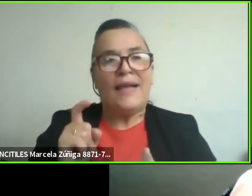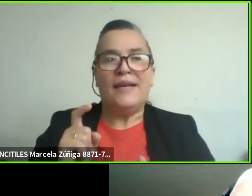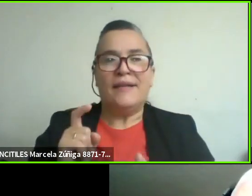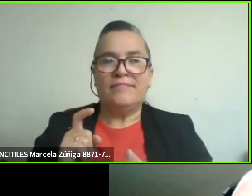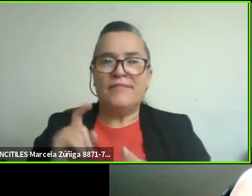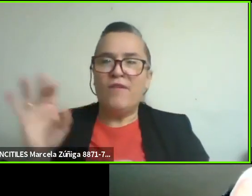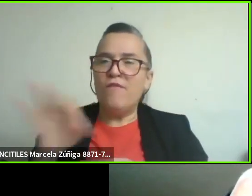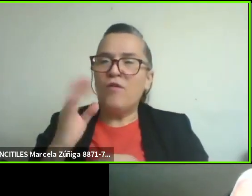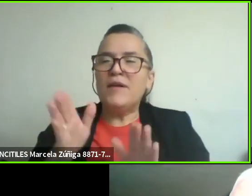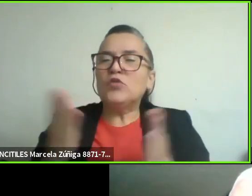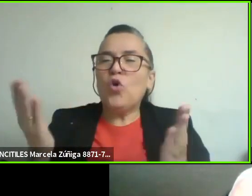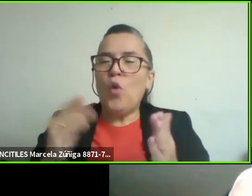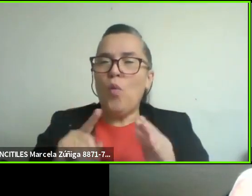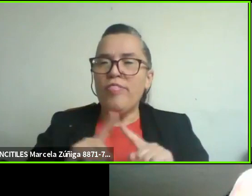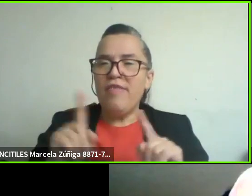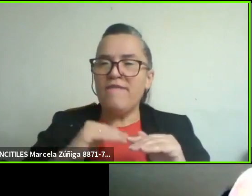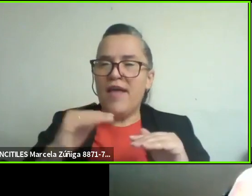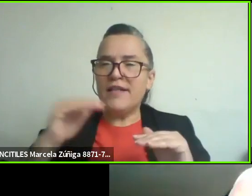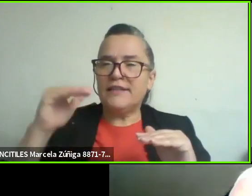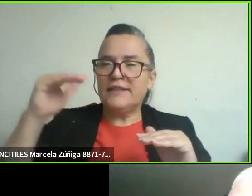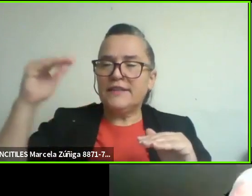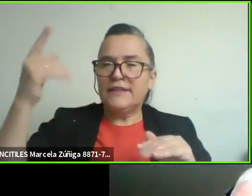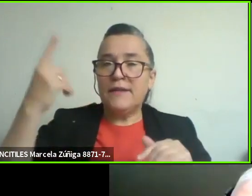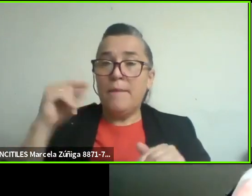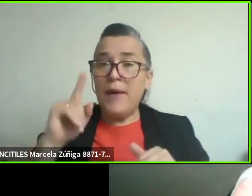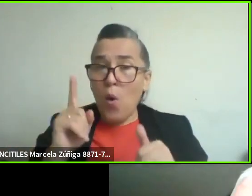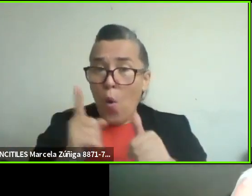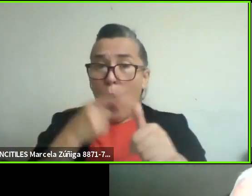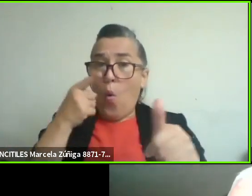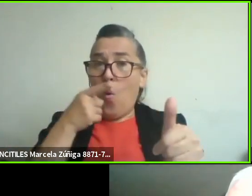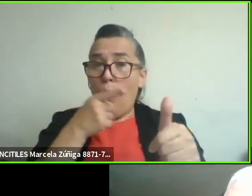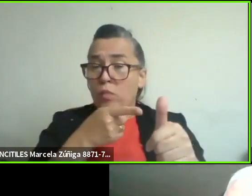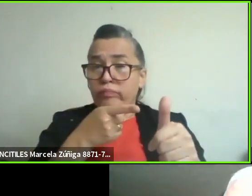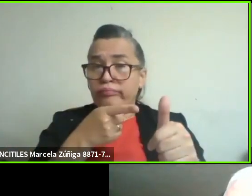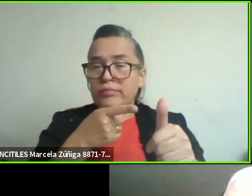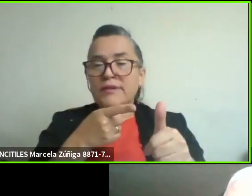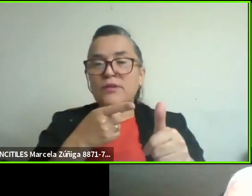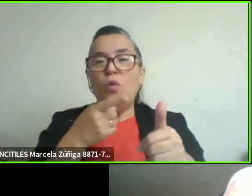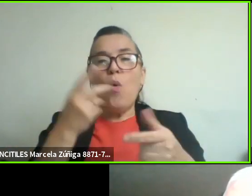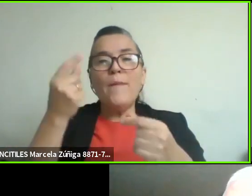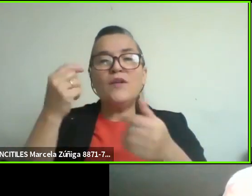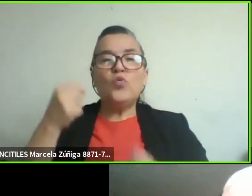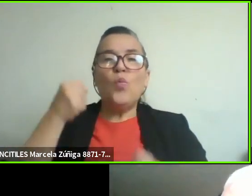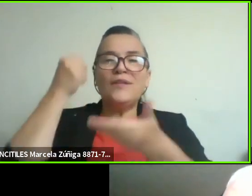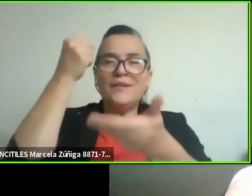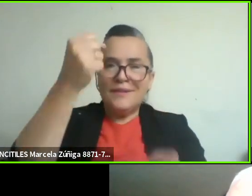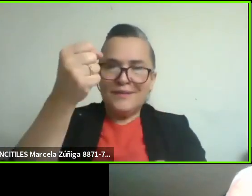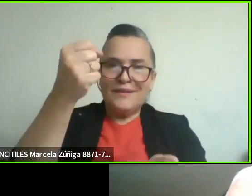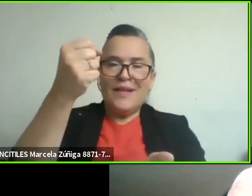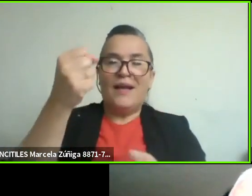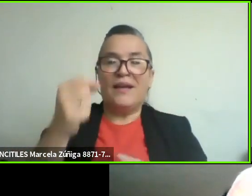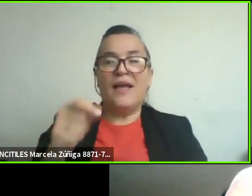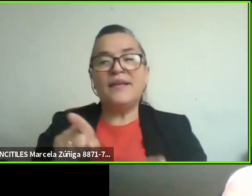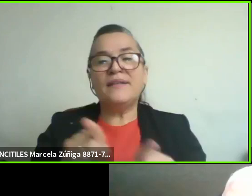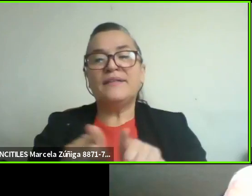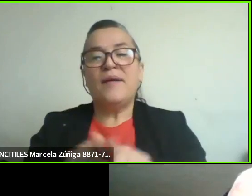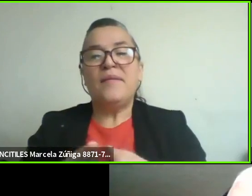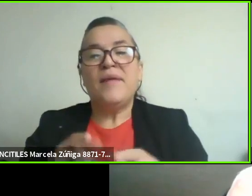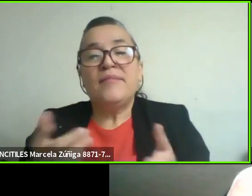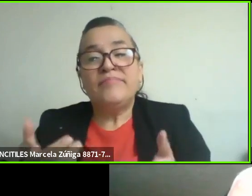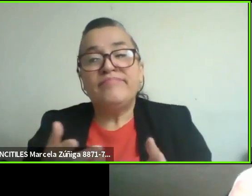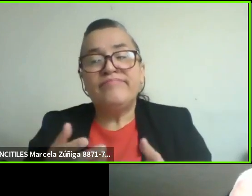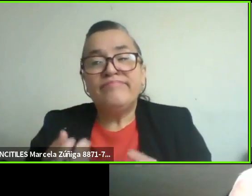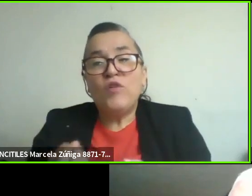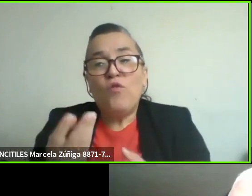medidas en varios niveles que expuse pero uno de ellos definitivamente es una asignación presupuestaria también por supuesto se deben buscar fuentes